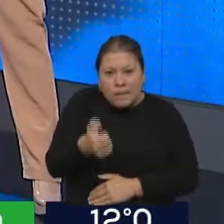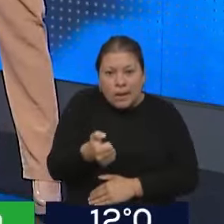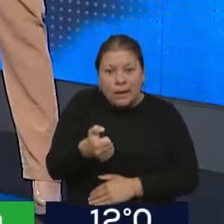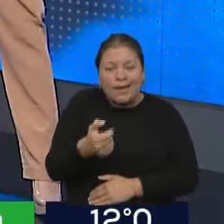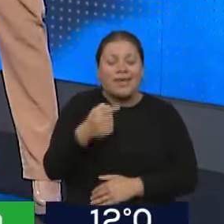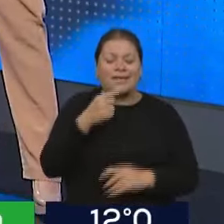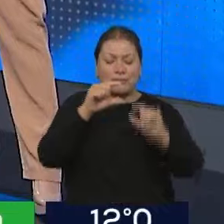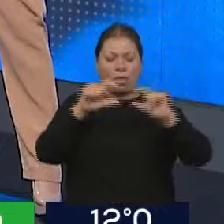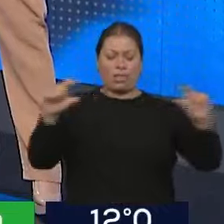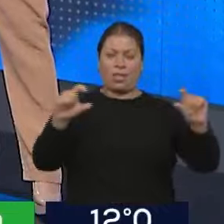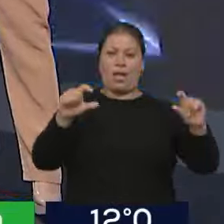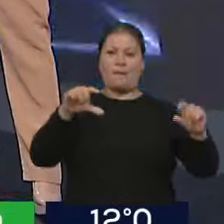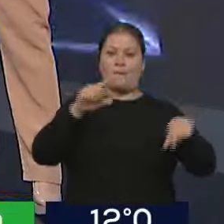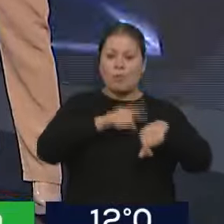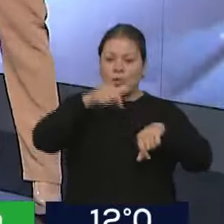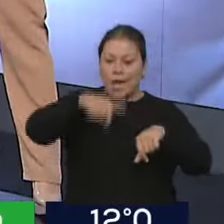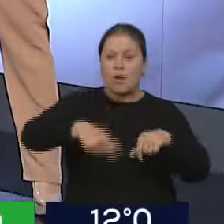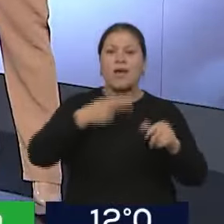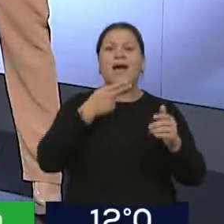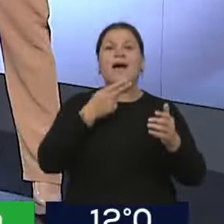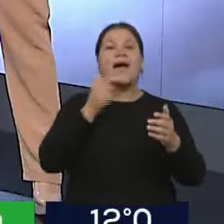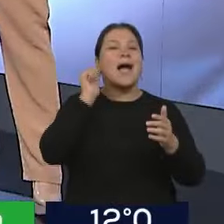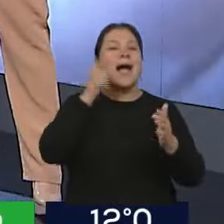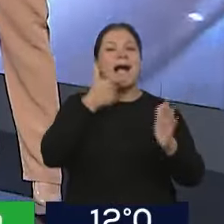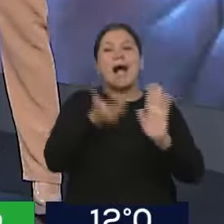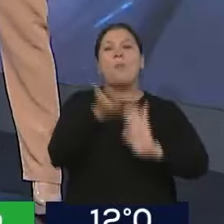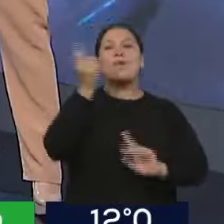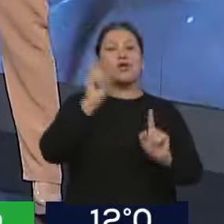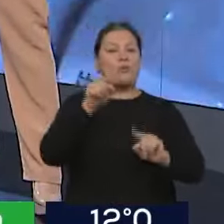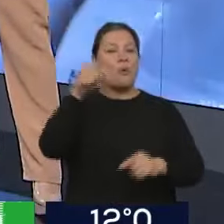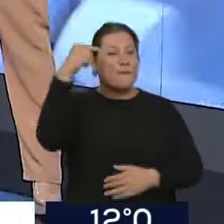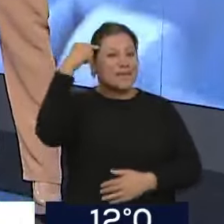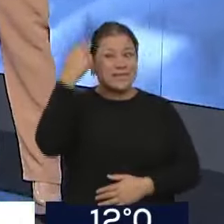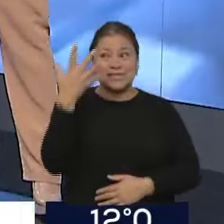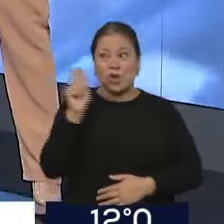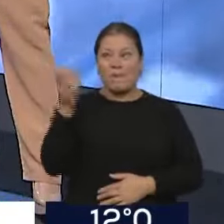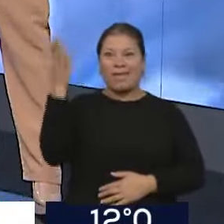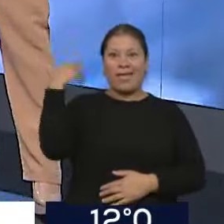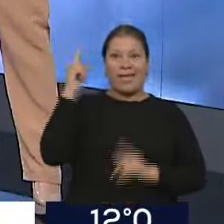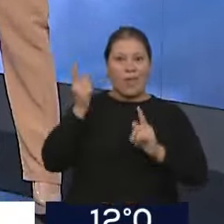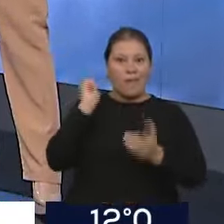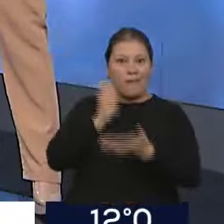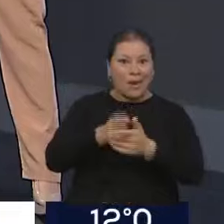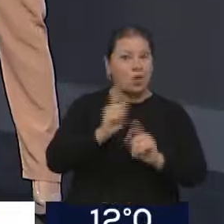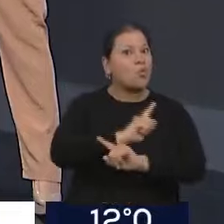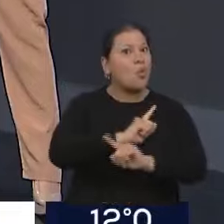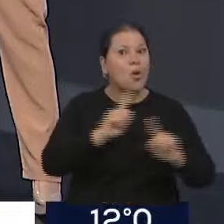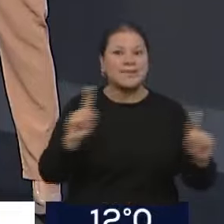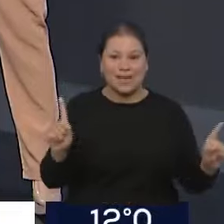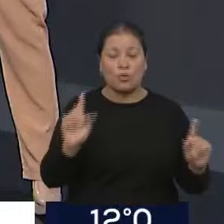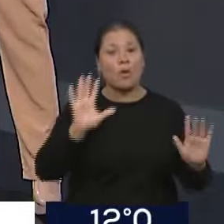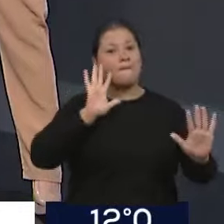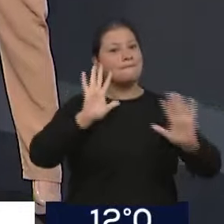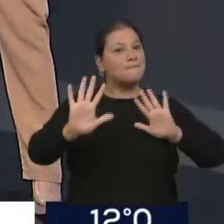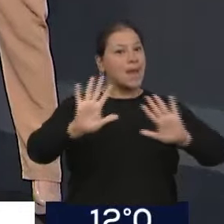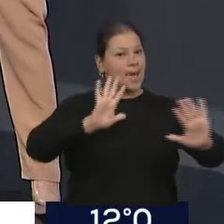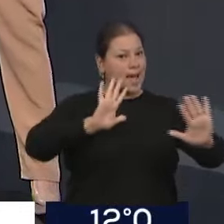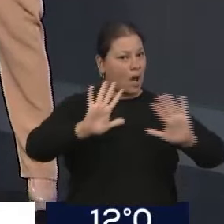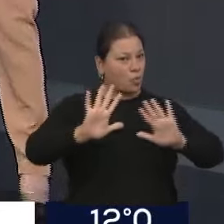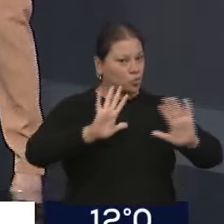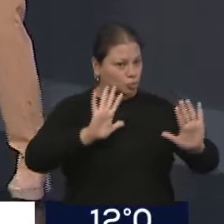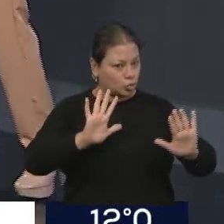tarifas del gas. Claro, no, y vos no es crees así. Que vas a terminar pagando lo que pagabas hace 5 meses y no es así. Por eso que hay que tener precaución. Es información sencilla.